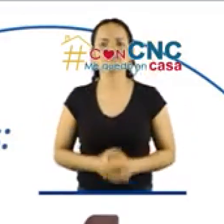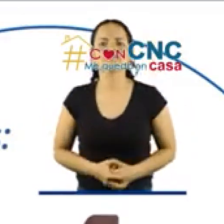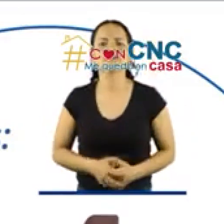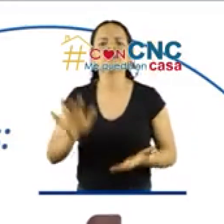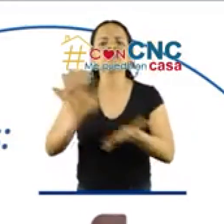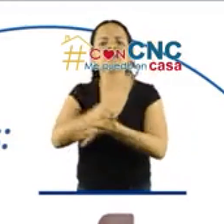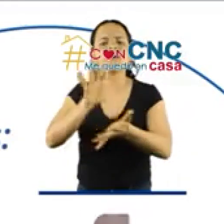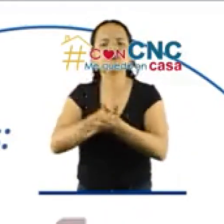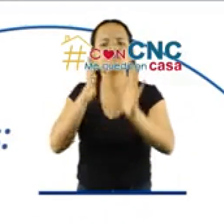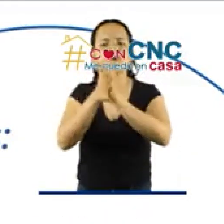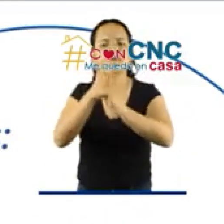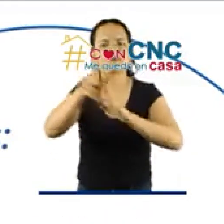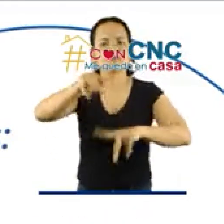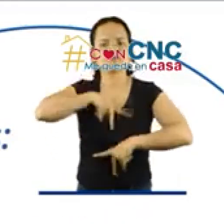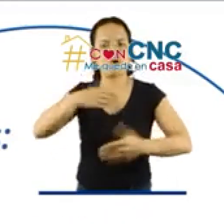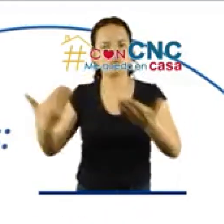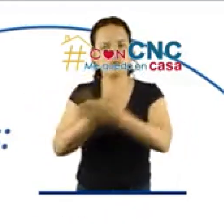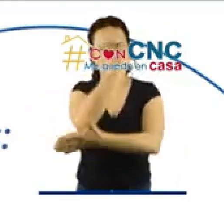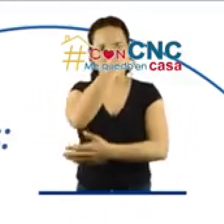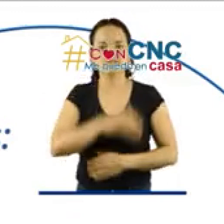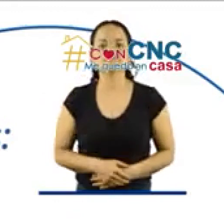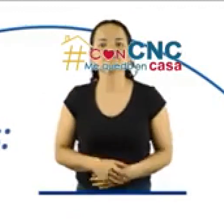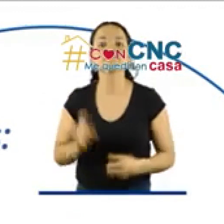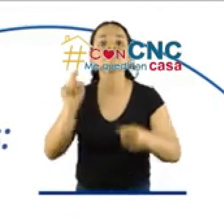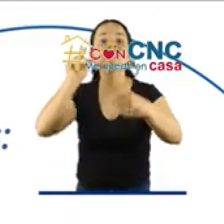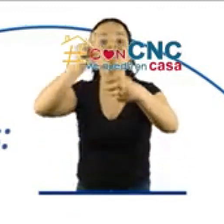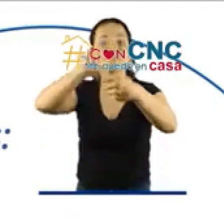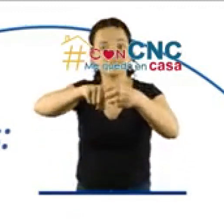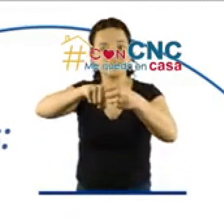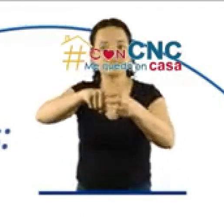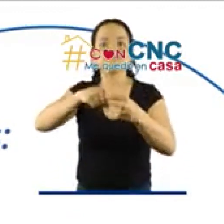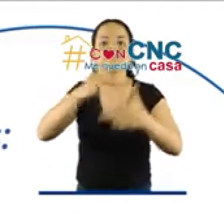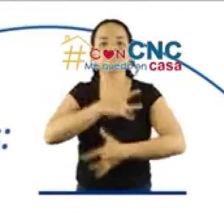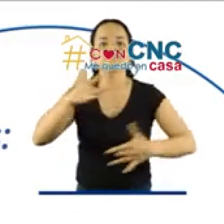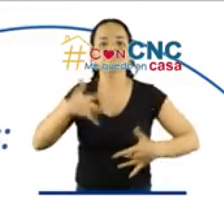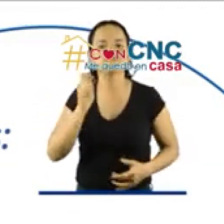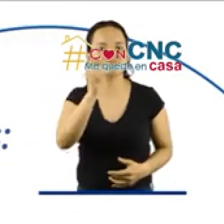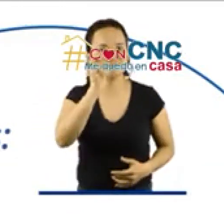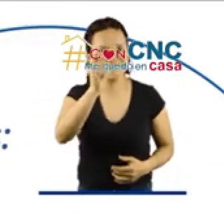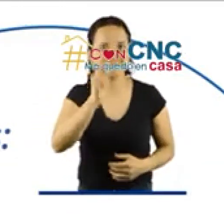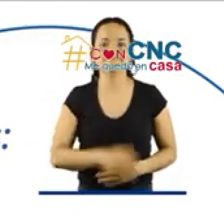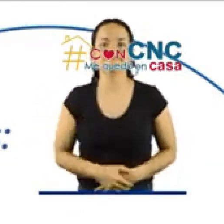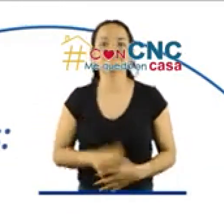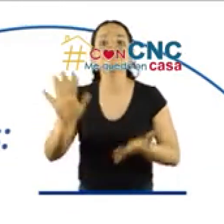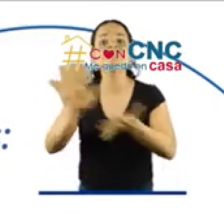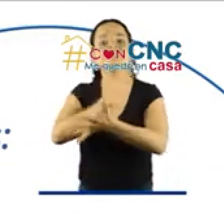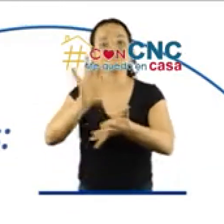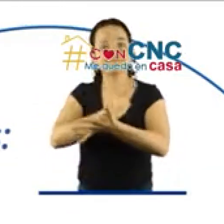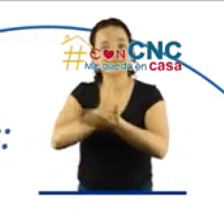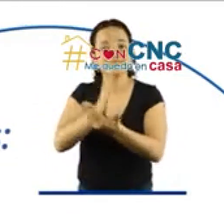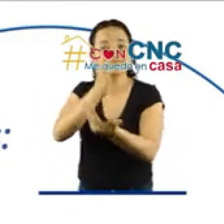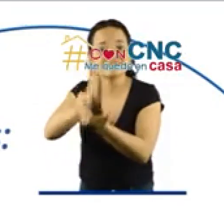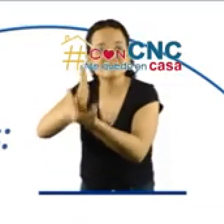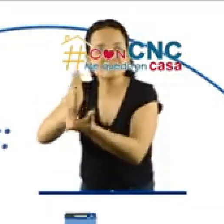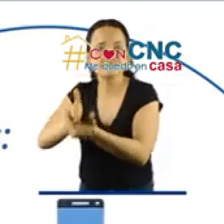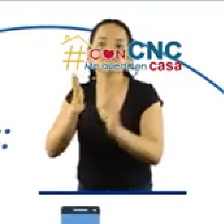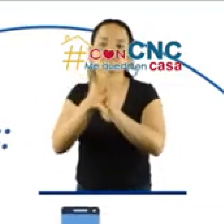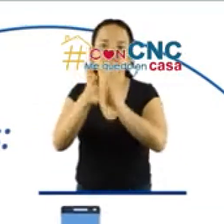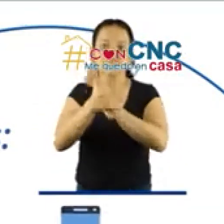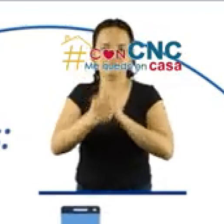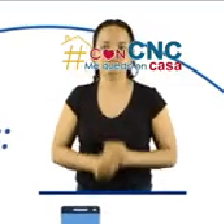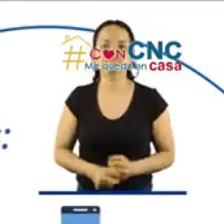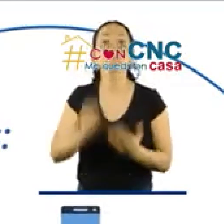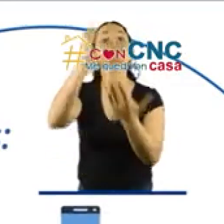datos de contacto, realizar afiliaciones al régimen contributivo, realizar portabilidad, descargar certificados,